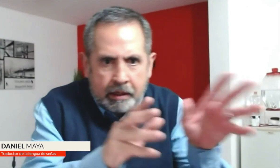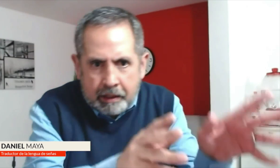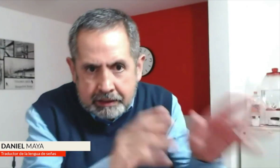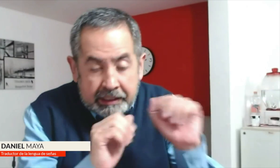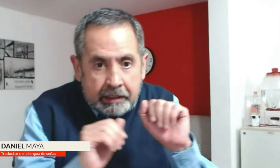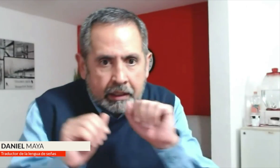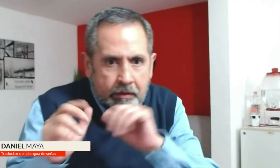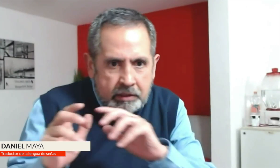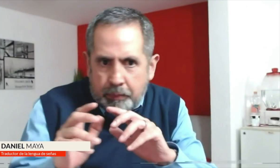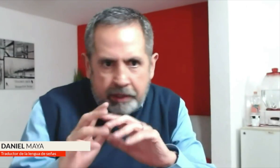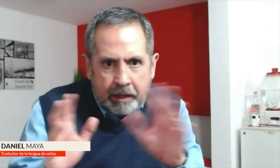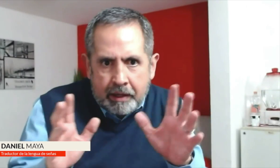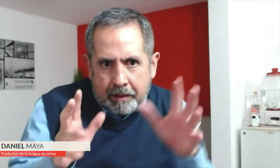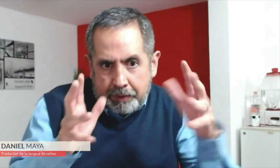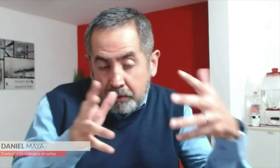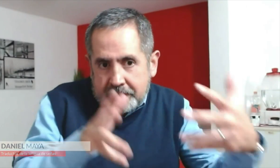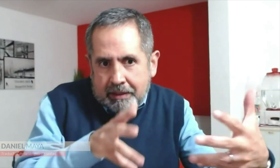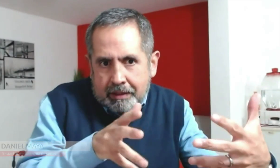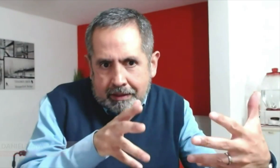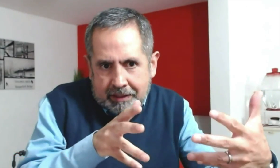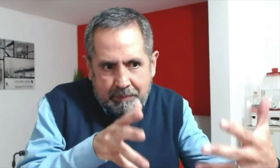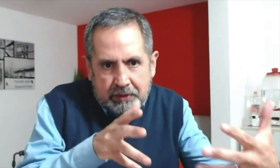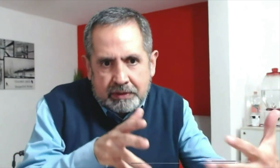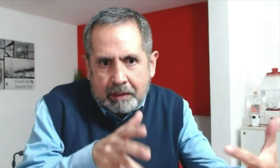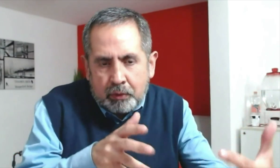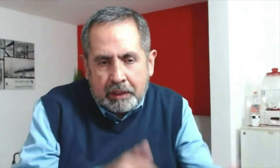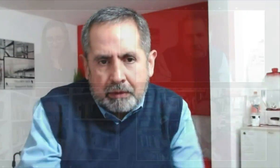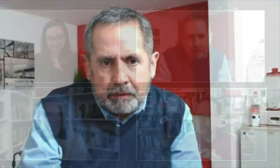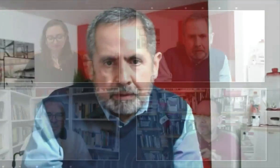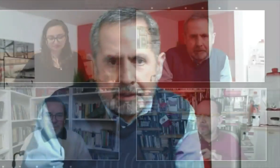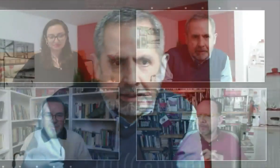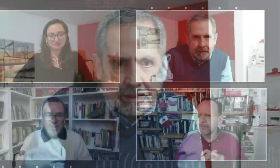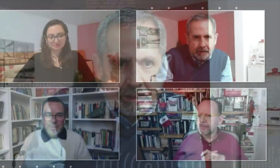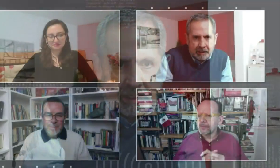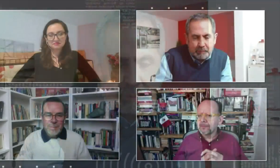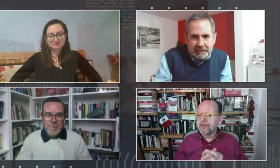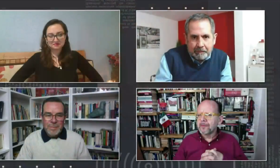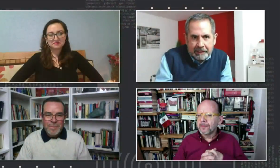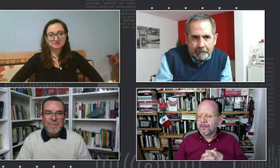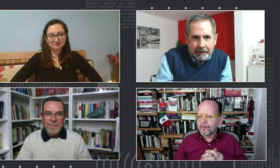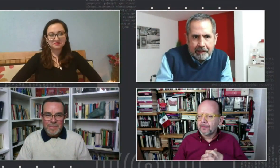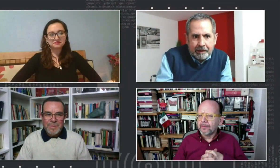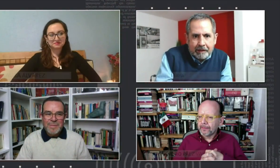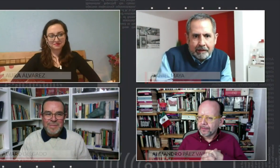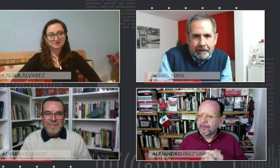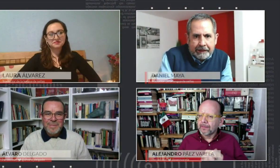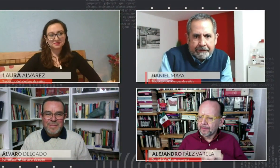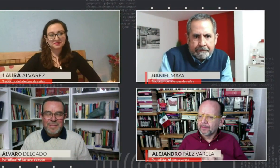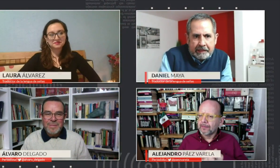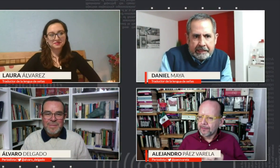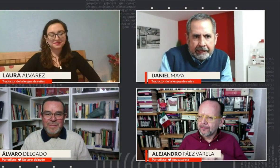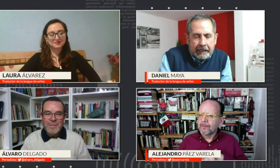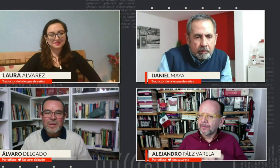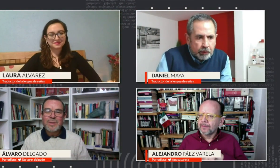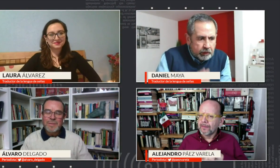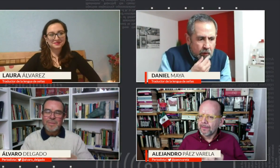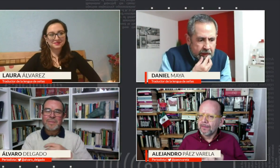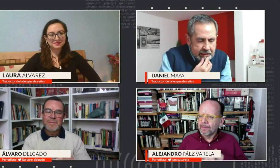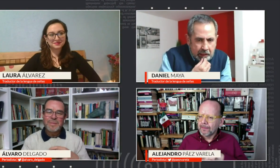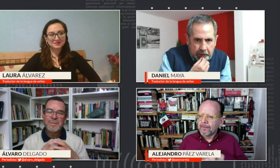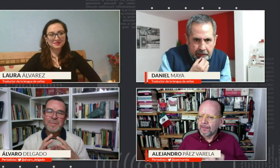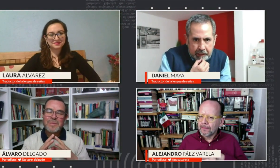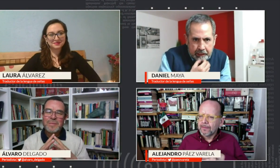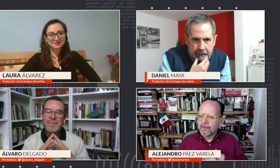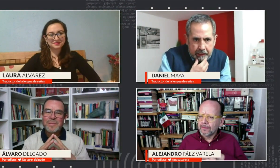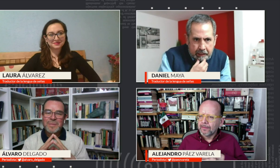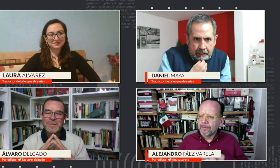lado, en la esquinita, donde se pueda, pero no, este espacio está montado especialmente para él. Y agregando un poquito a lo que